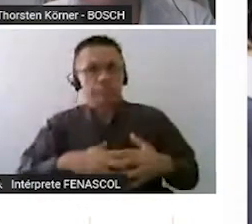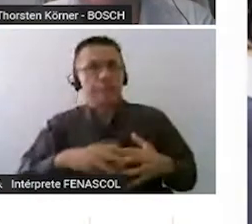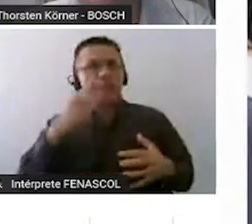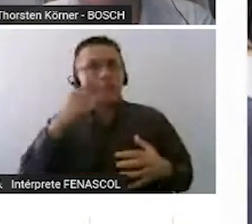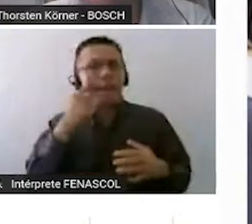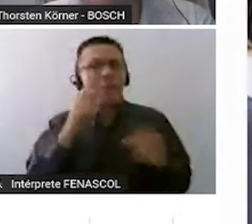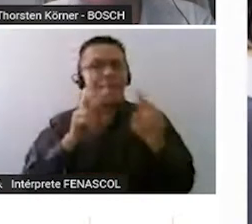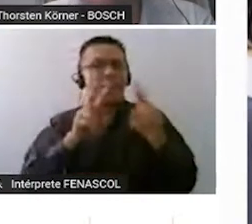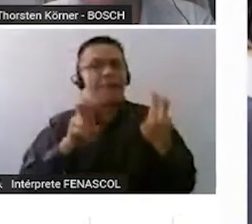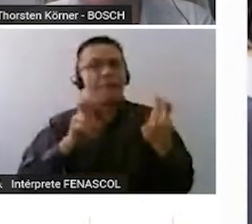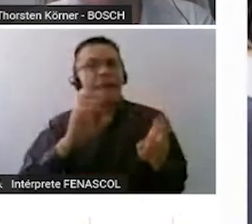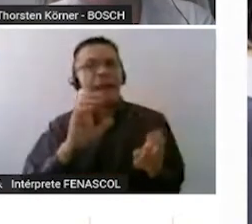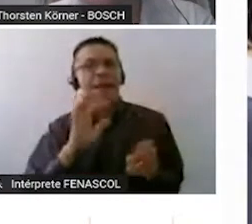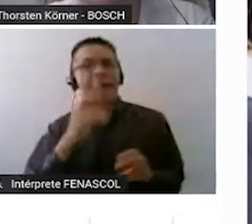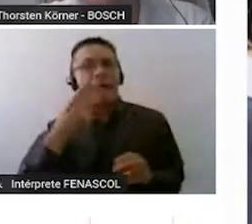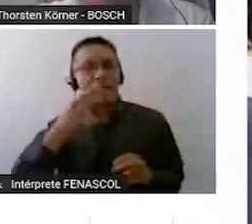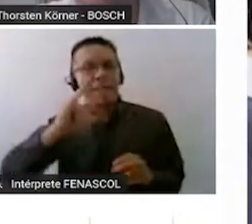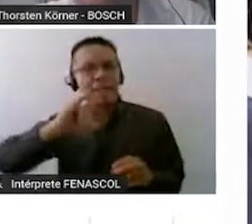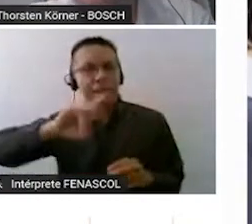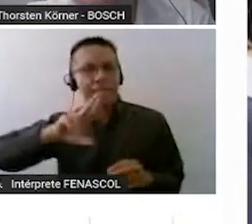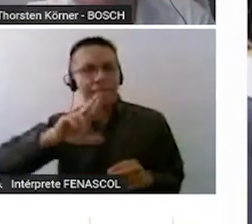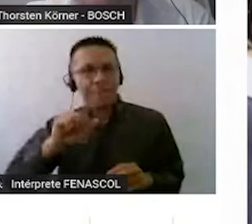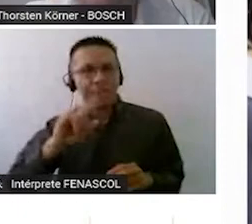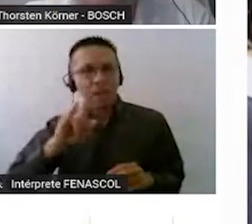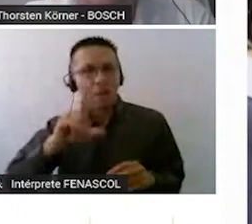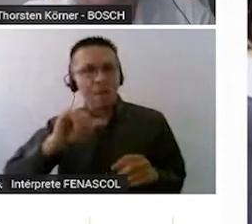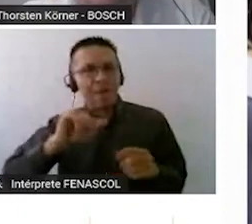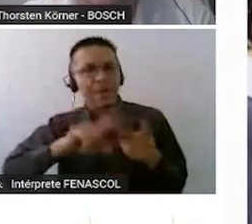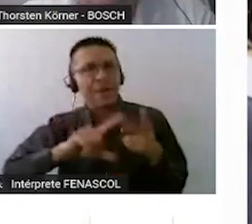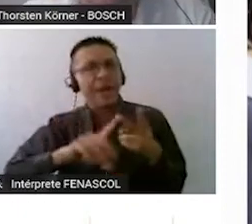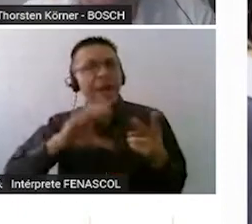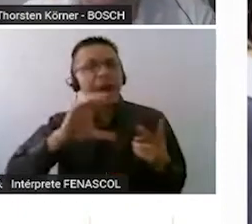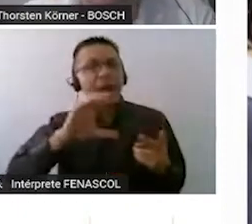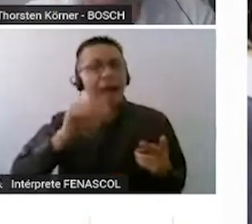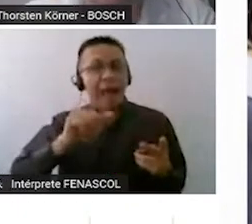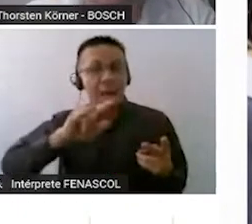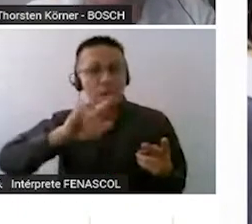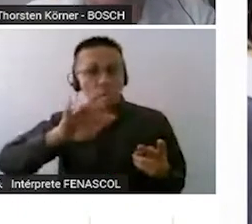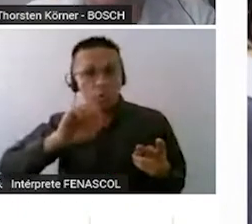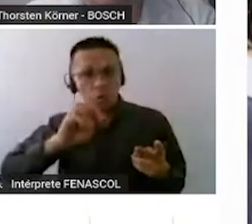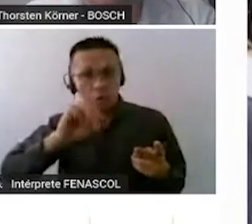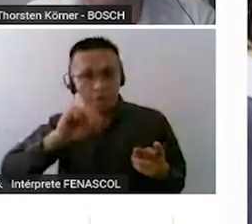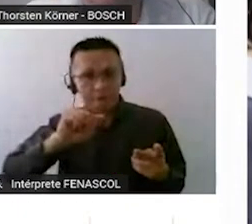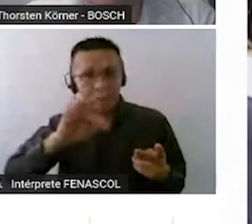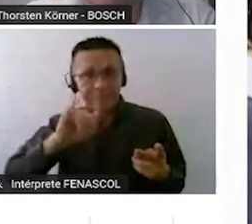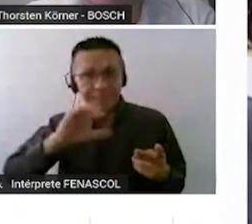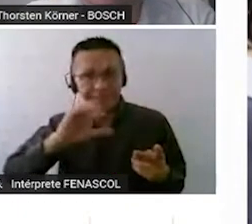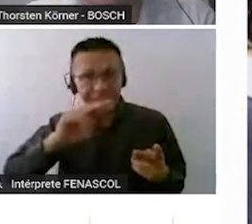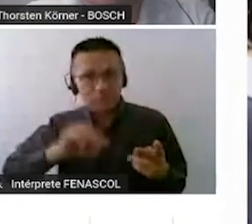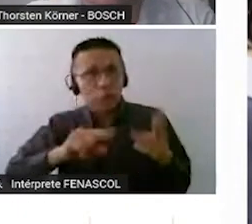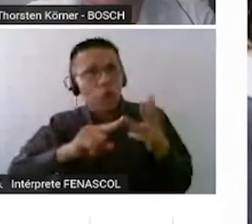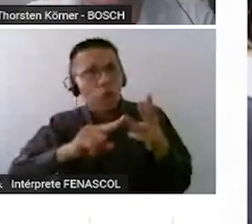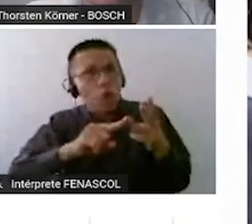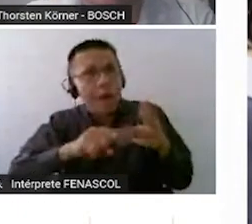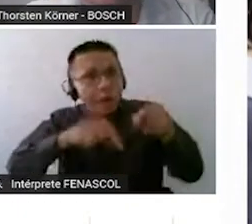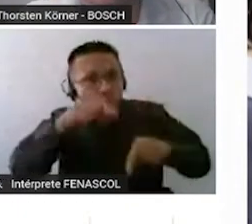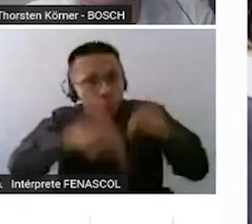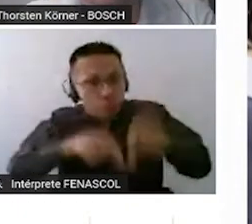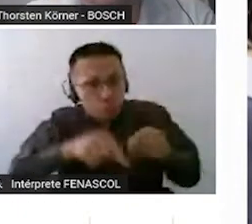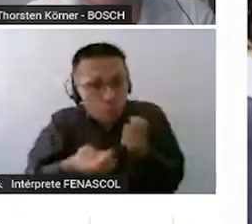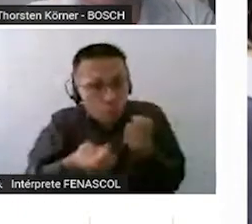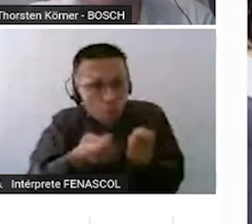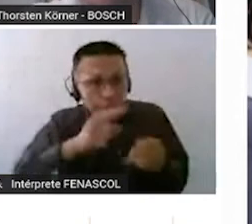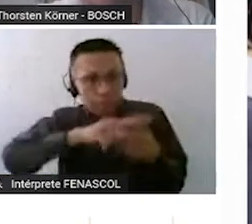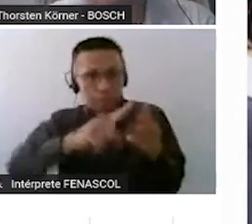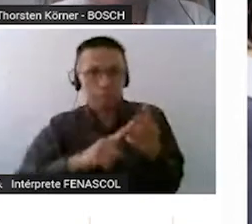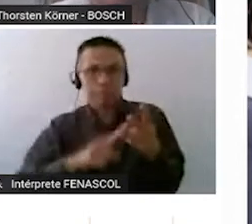hidráulica, automatización y control también electrónico. Y orgullosamente podemos decir que al